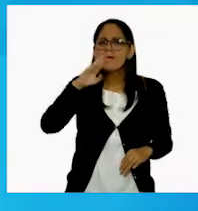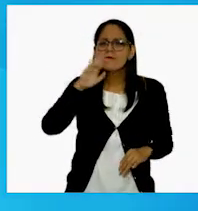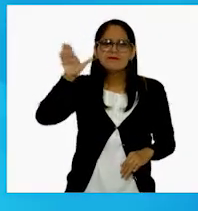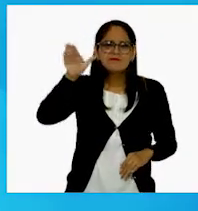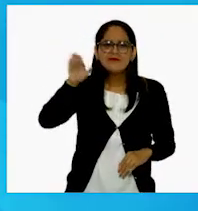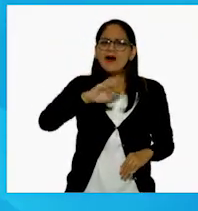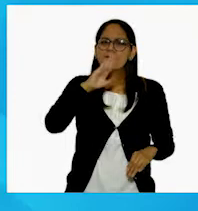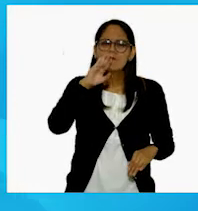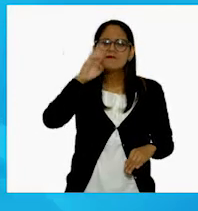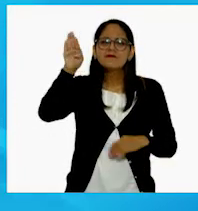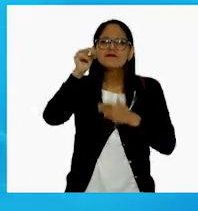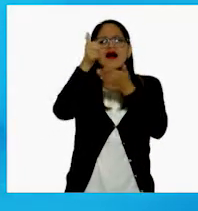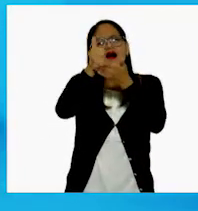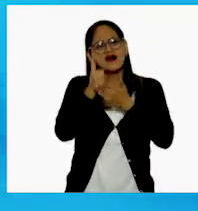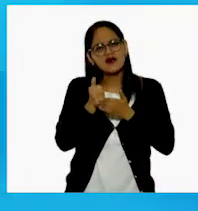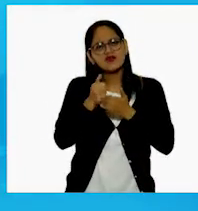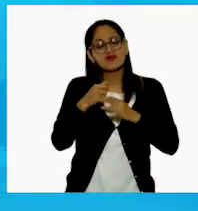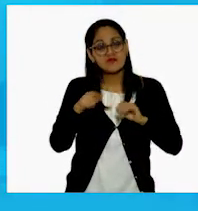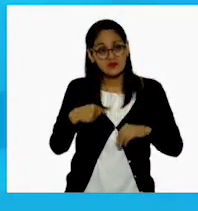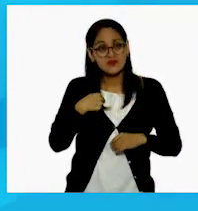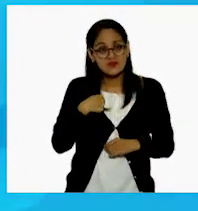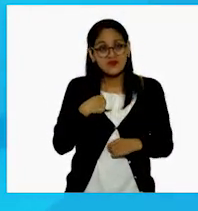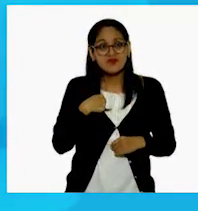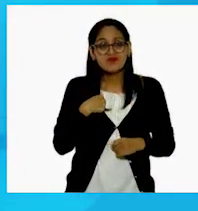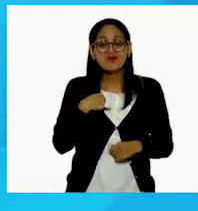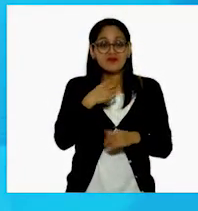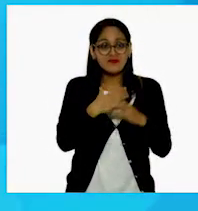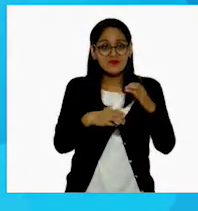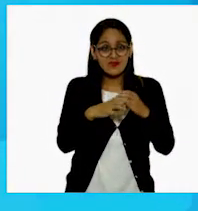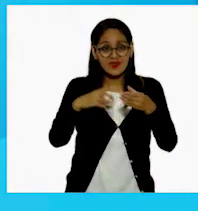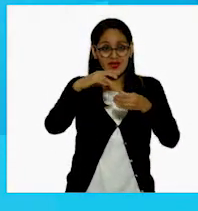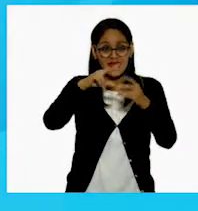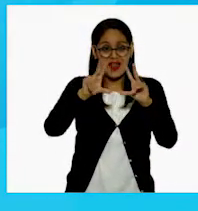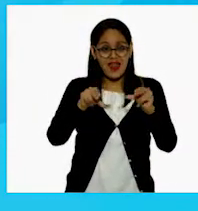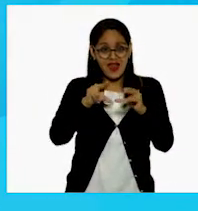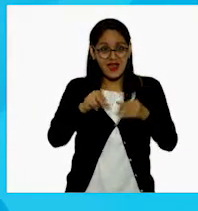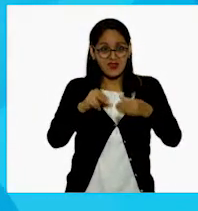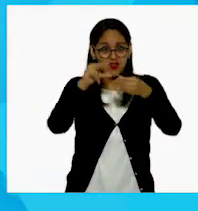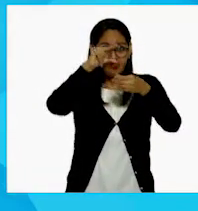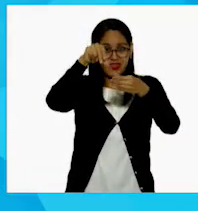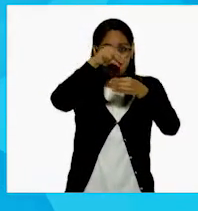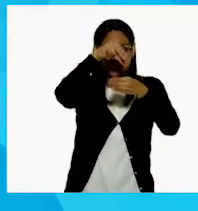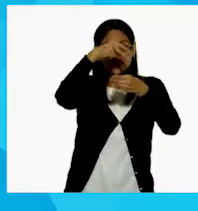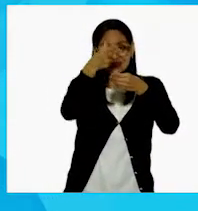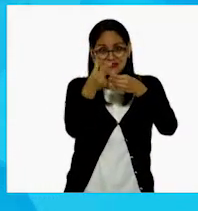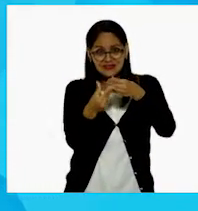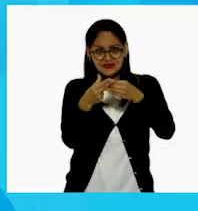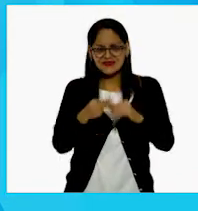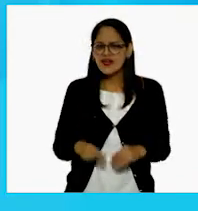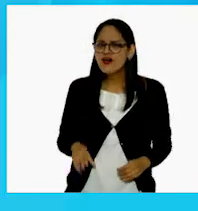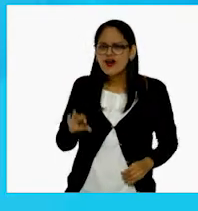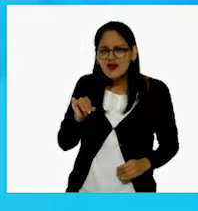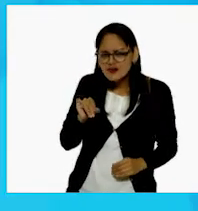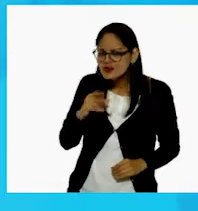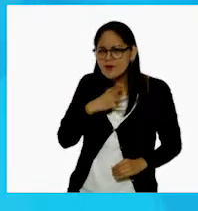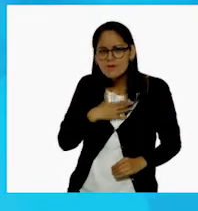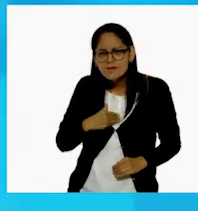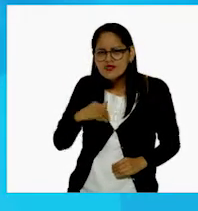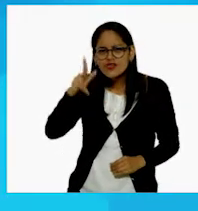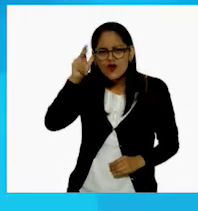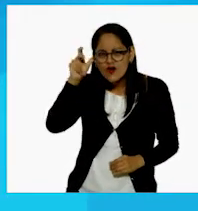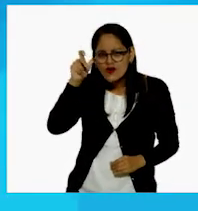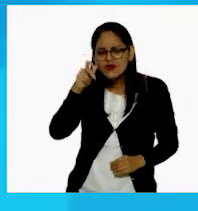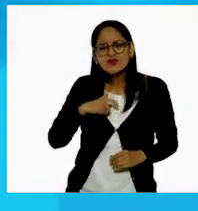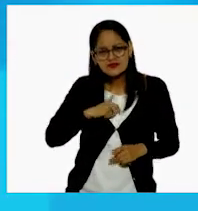¡Mamá! ¡Ayúdame que se me están cayendo las bolas del helado! ¡Claro que sí, conejito!